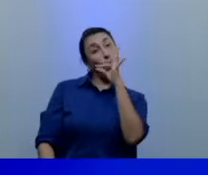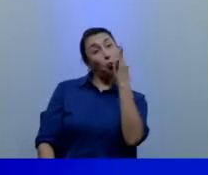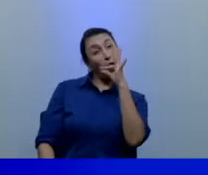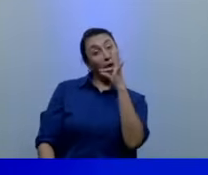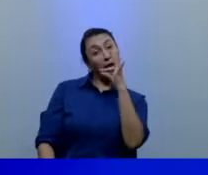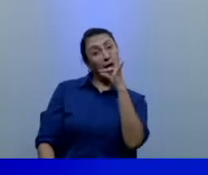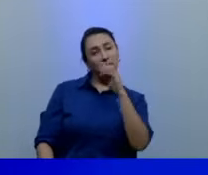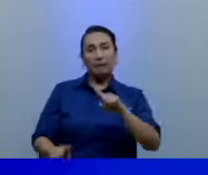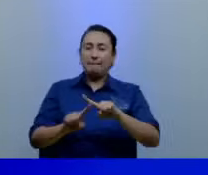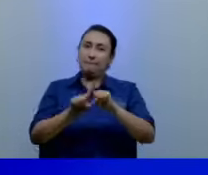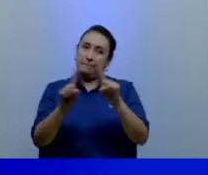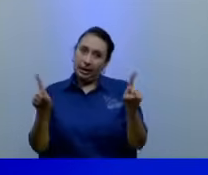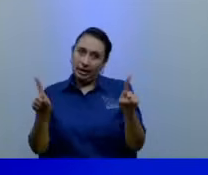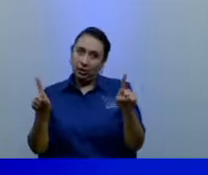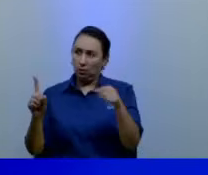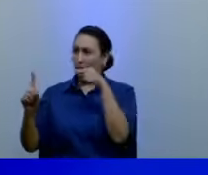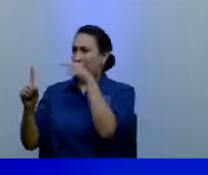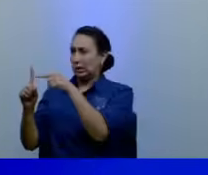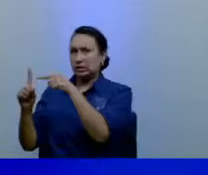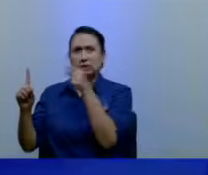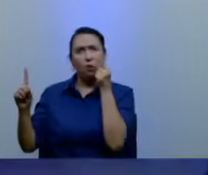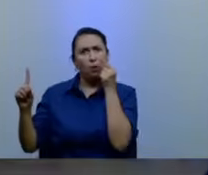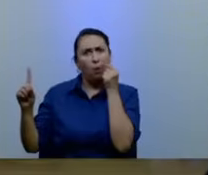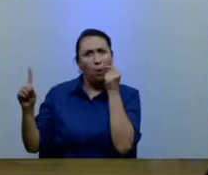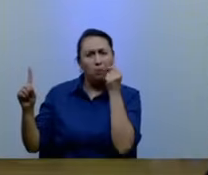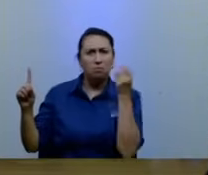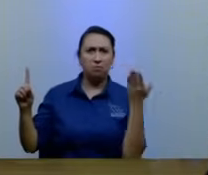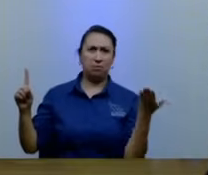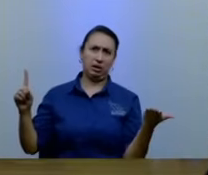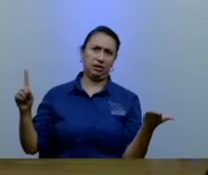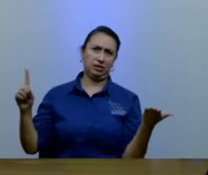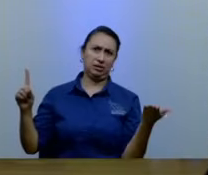hombre. Pero como ellos piensan que son mujeres, se esfuerzan